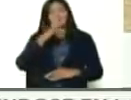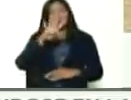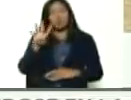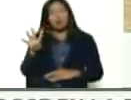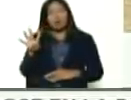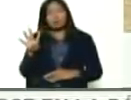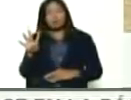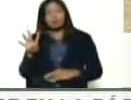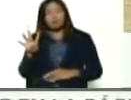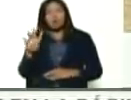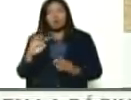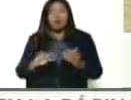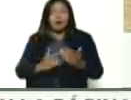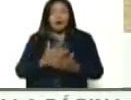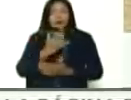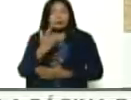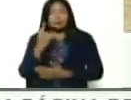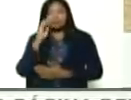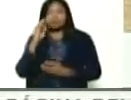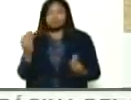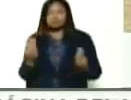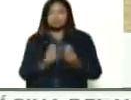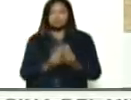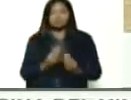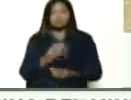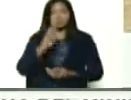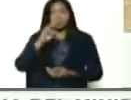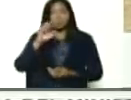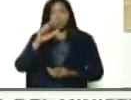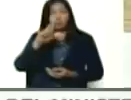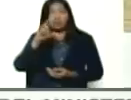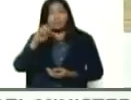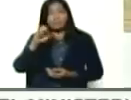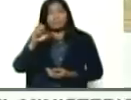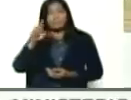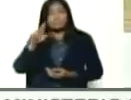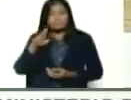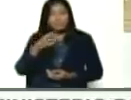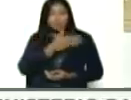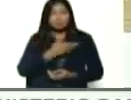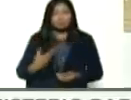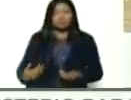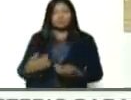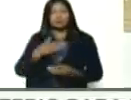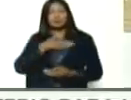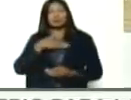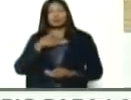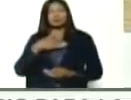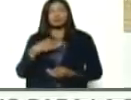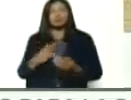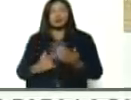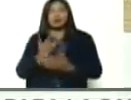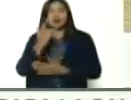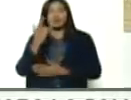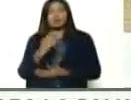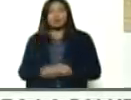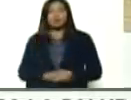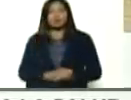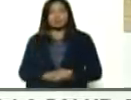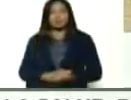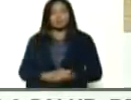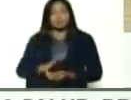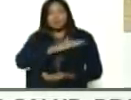bicentenario aquí como usted dijo me acompaña a wilmer presidente de la misión árbol también me acompaña el general cañizales